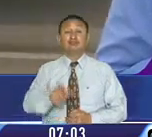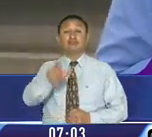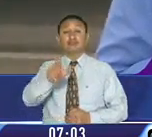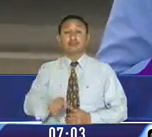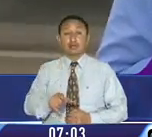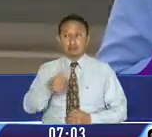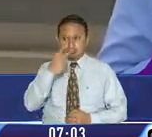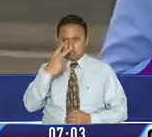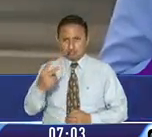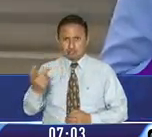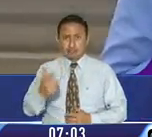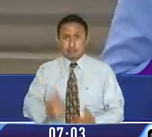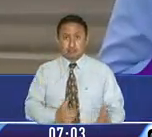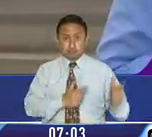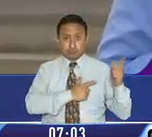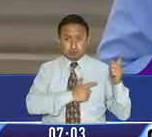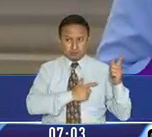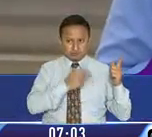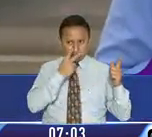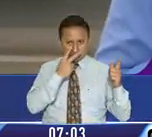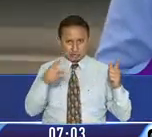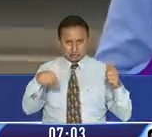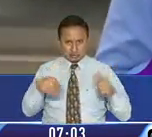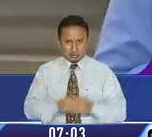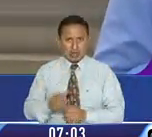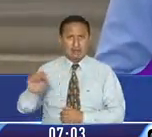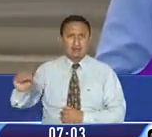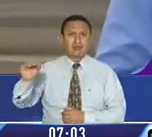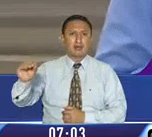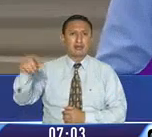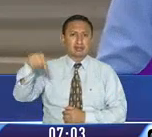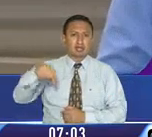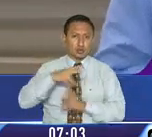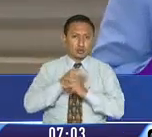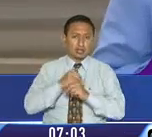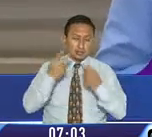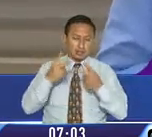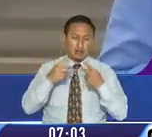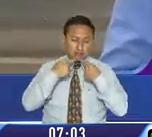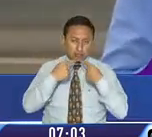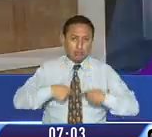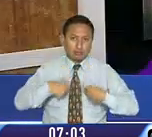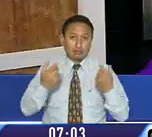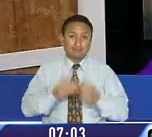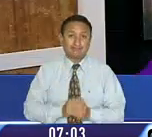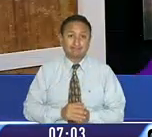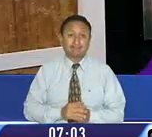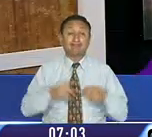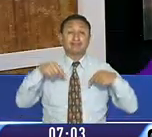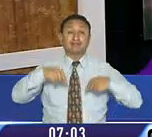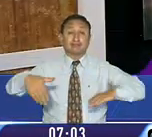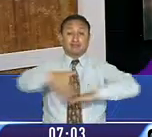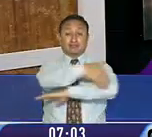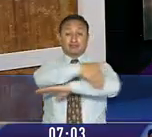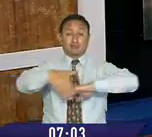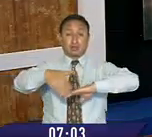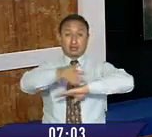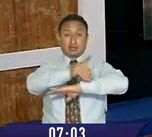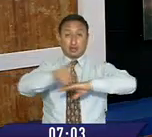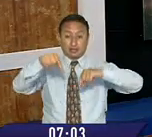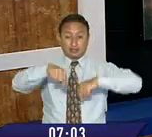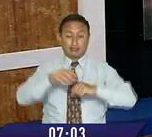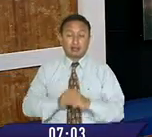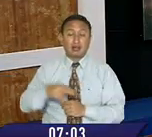eso fueron los miembros de las Fuerzas Armadas, quienes dieron a conocer también en su cuenta de Twitter. Hasta aquí nuestro informe desde la vía Daule en el noroeste